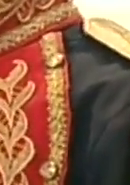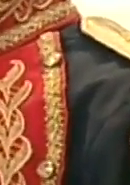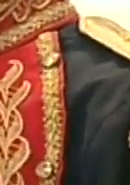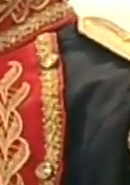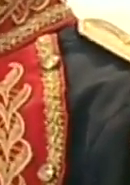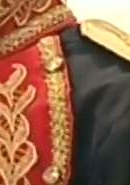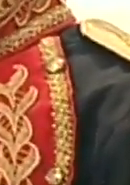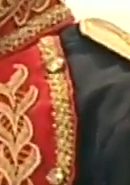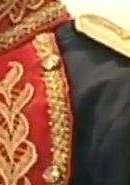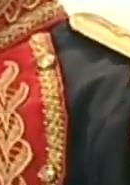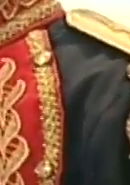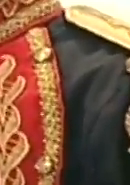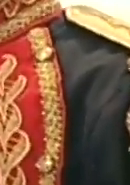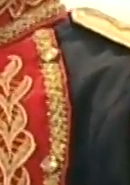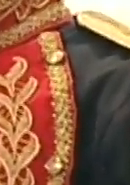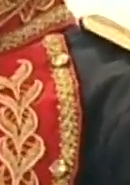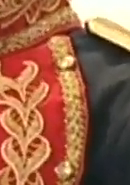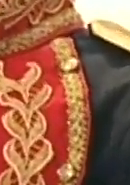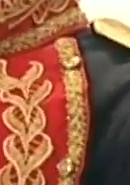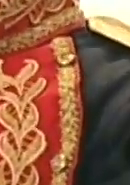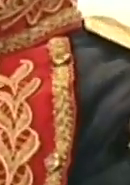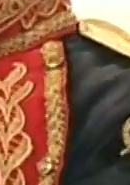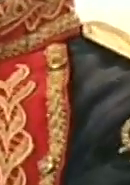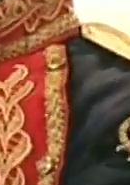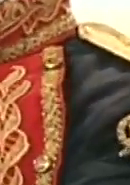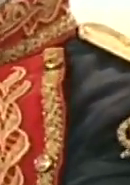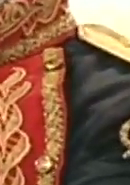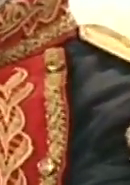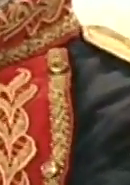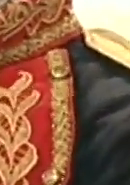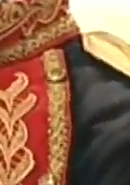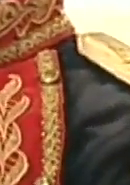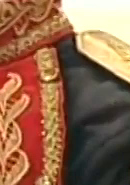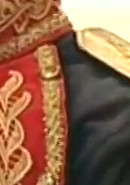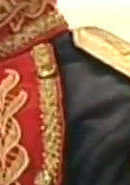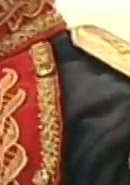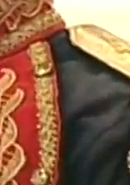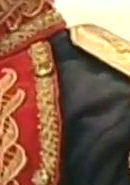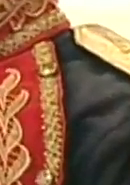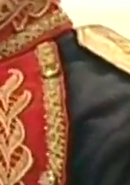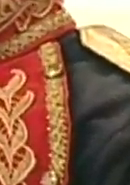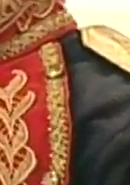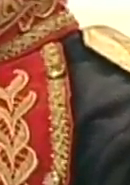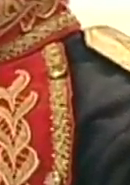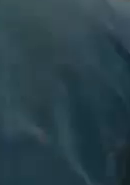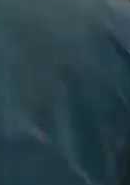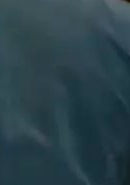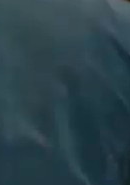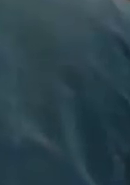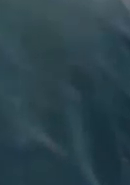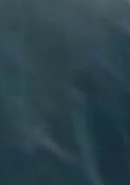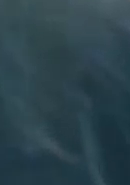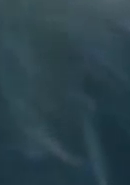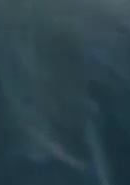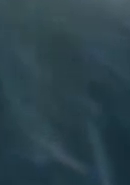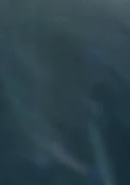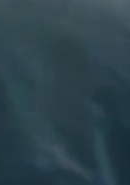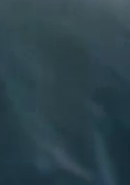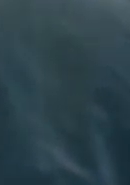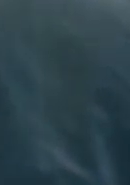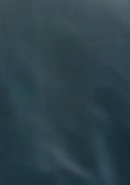general. Me gustaría intentar que usted cambiara de opinión. Y yo le agradezco su